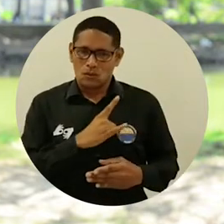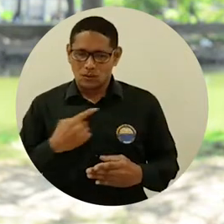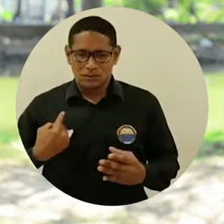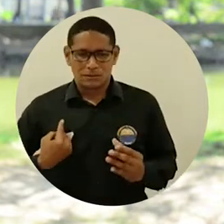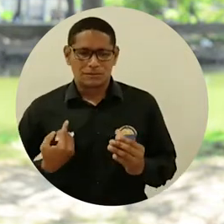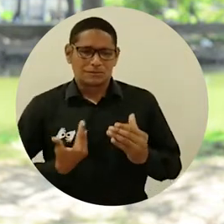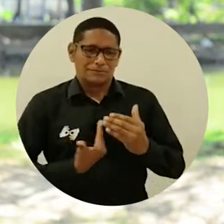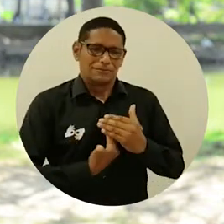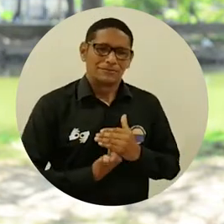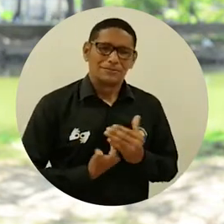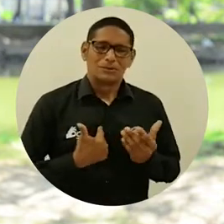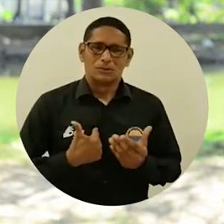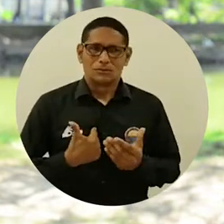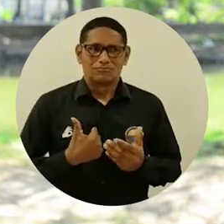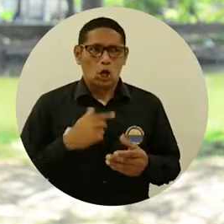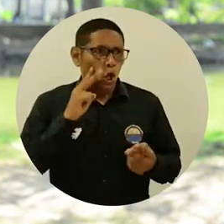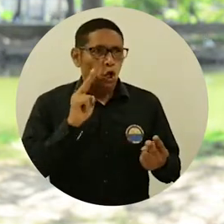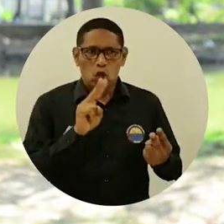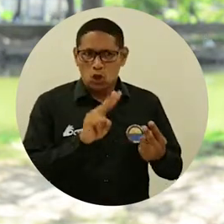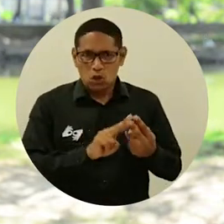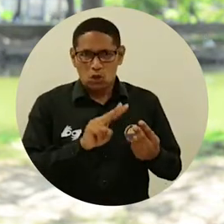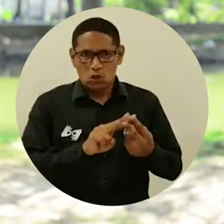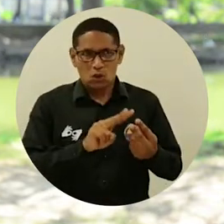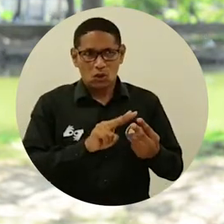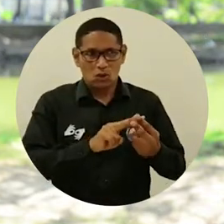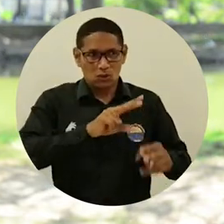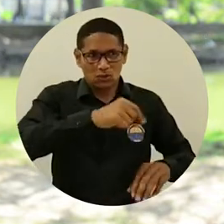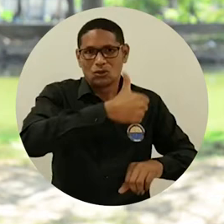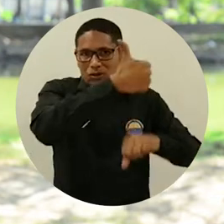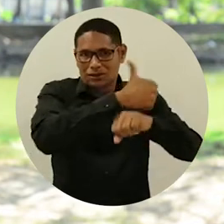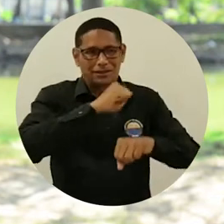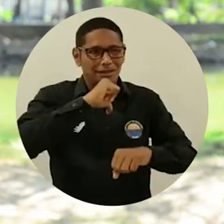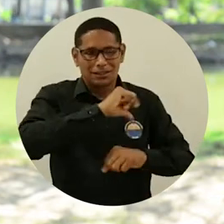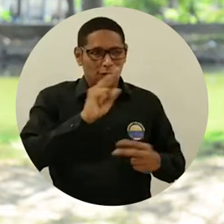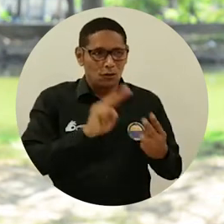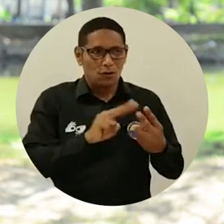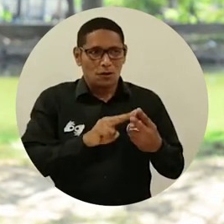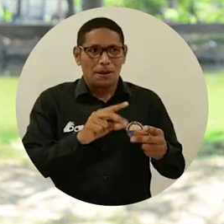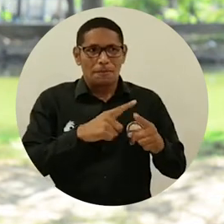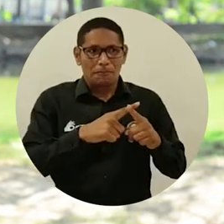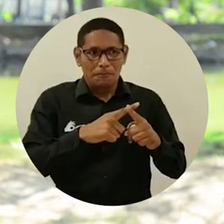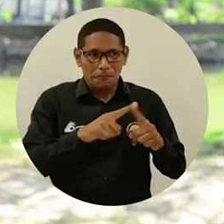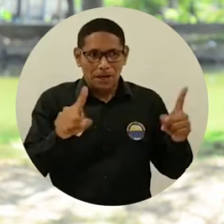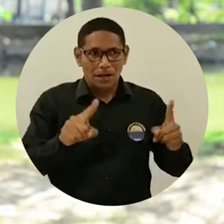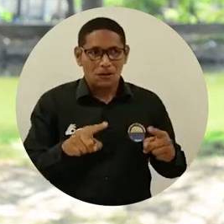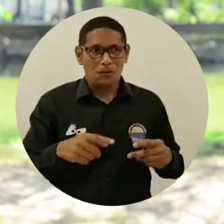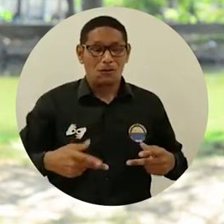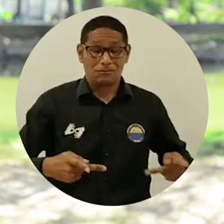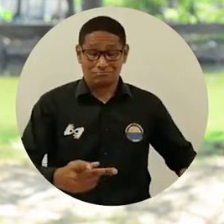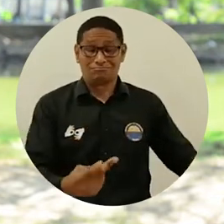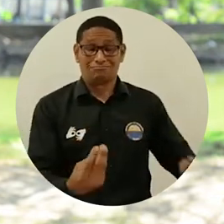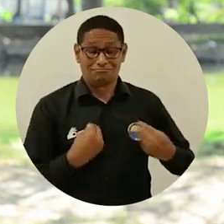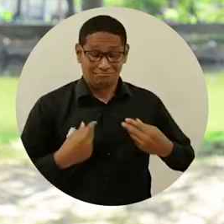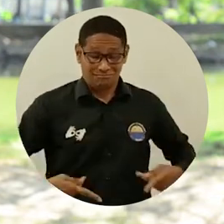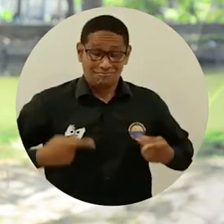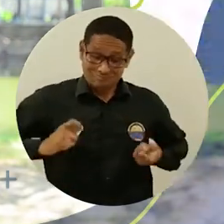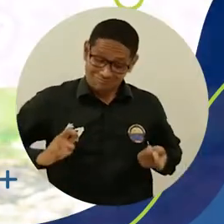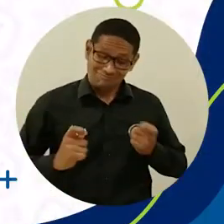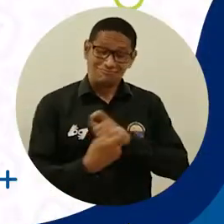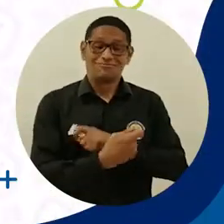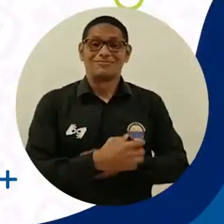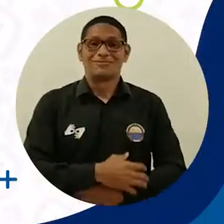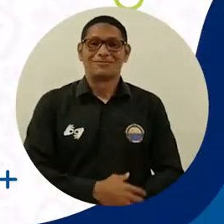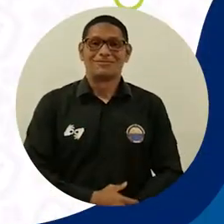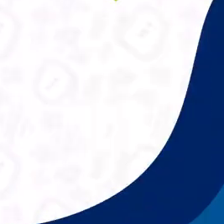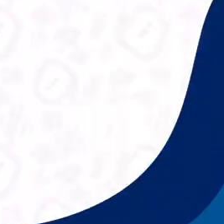me ha acogido muy bien. Sé que no conozco al profe Vera, pero esto ha tenido una transformación